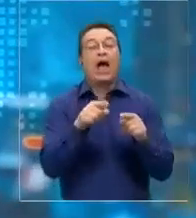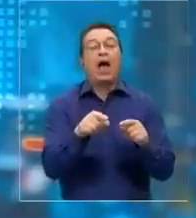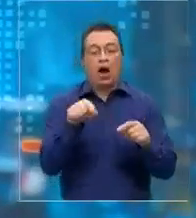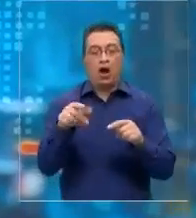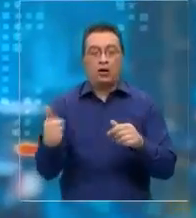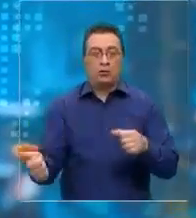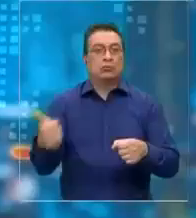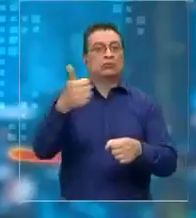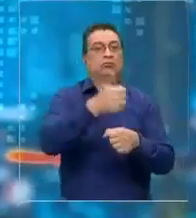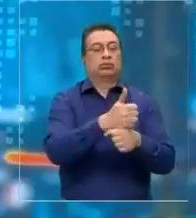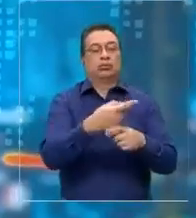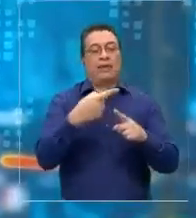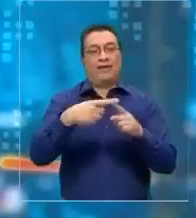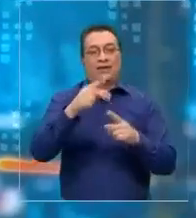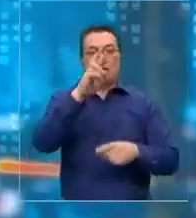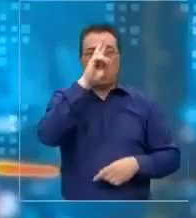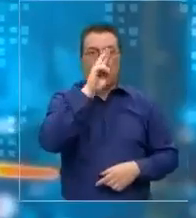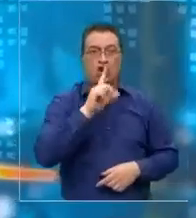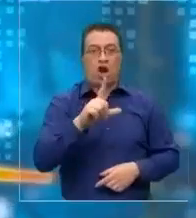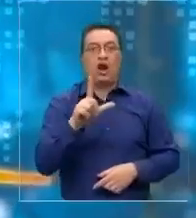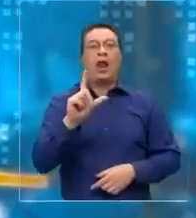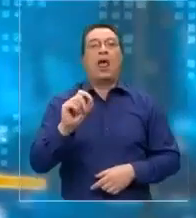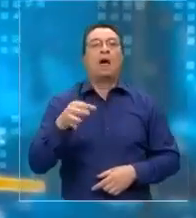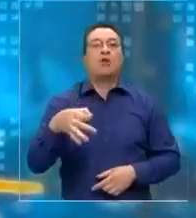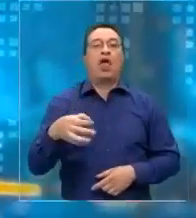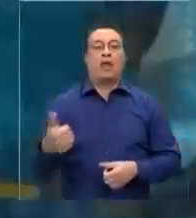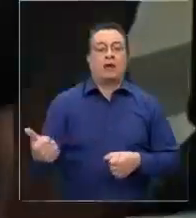asumir importantes roles en La Moneda.